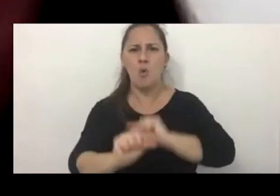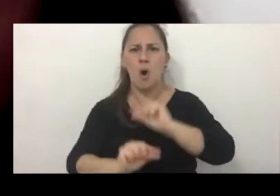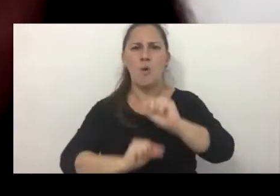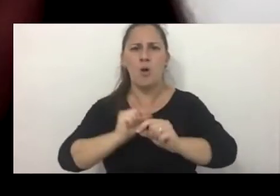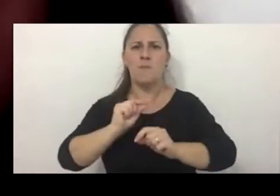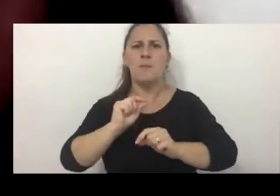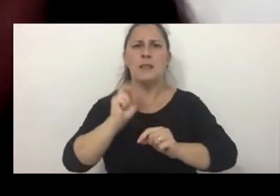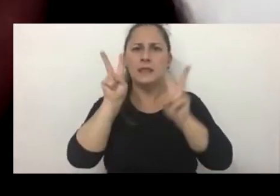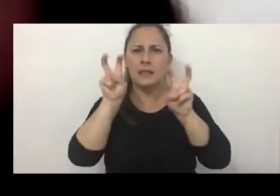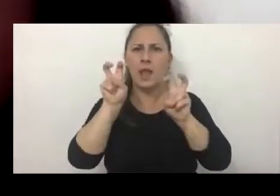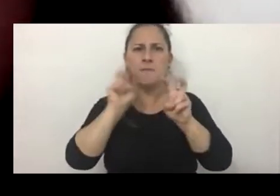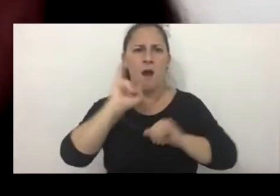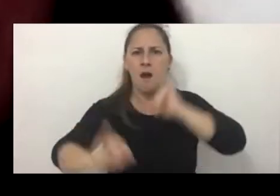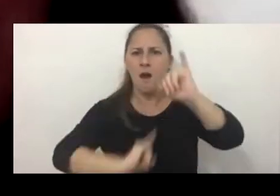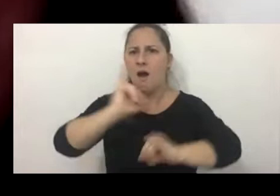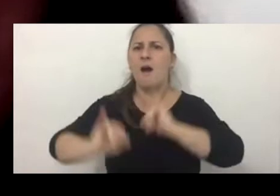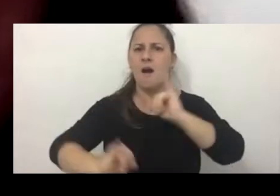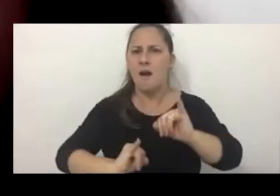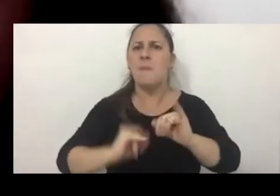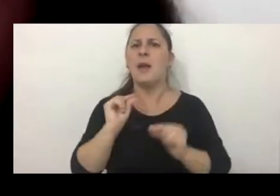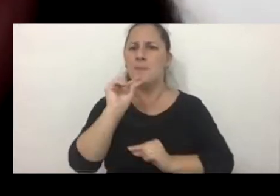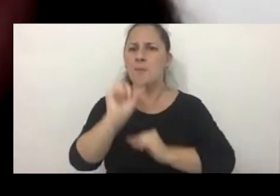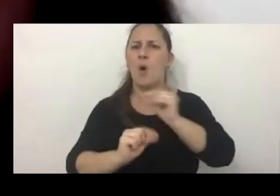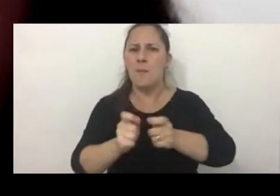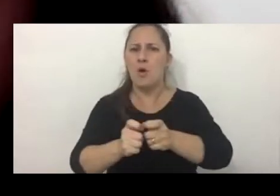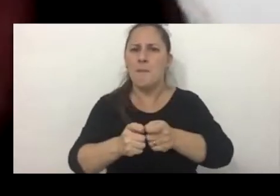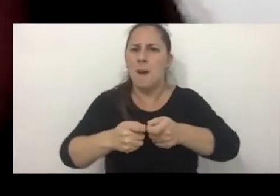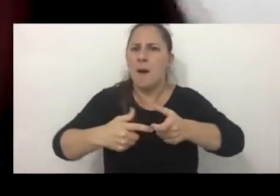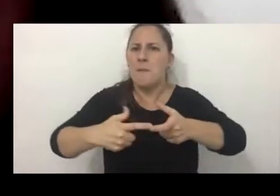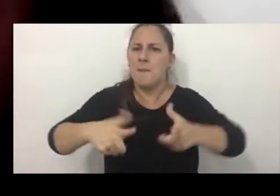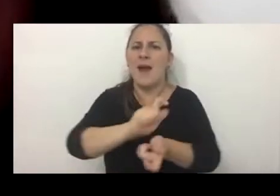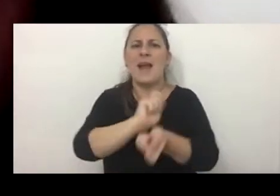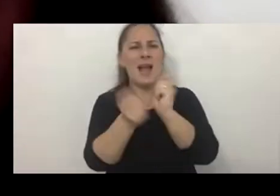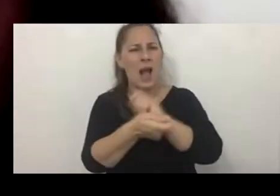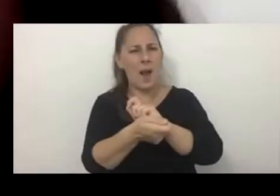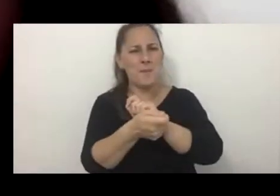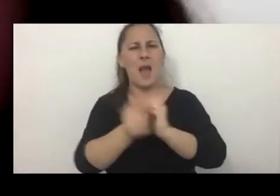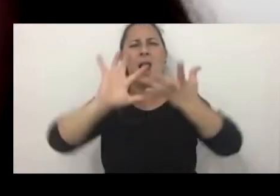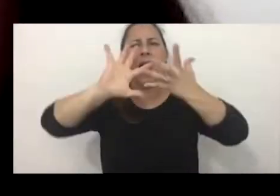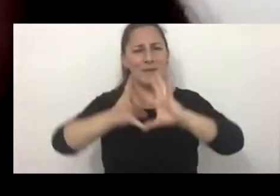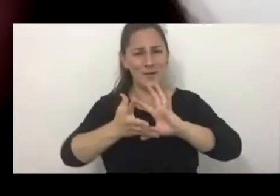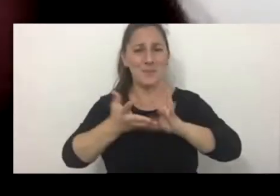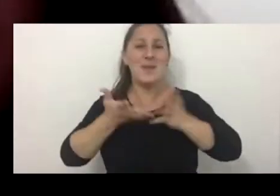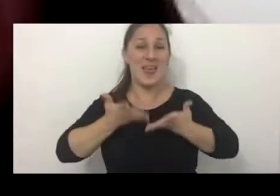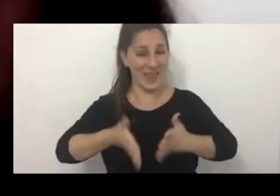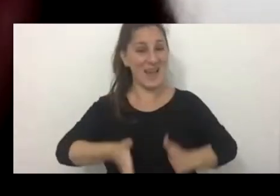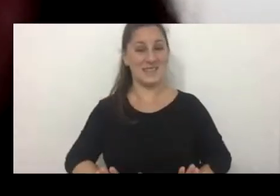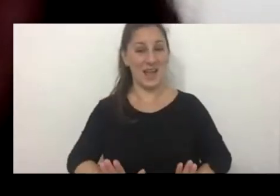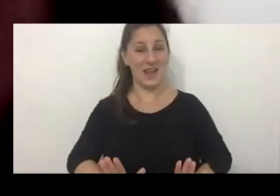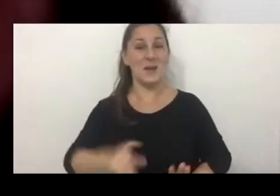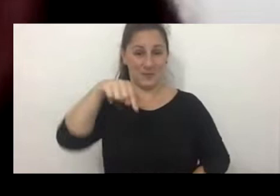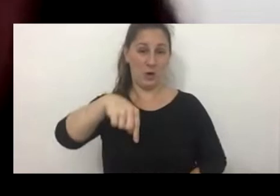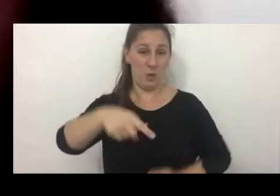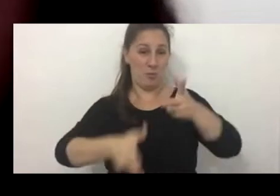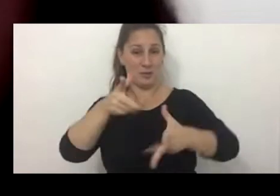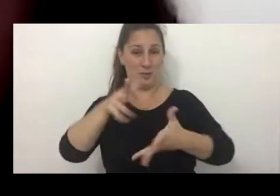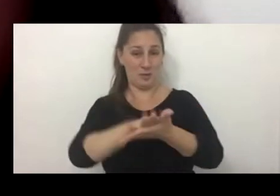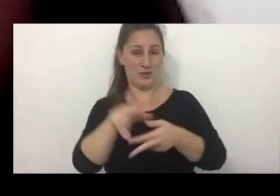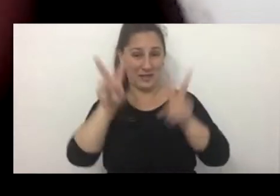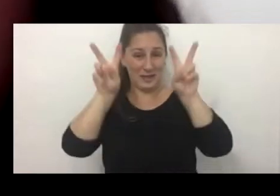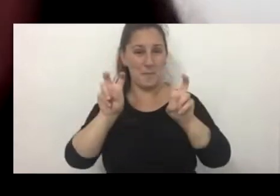Bueno, buenas tardes a todos. Bueno, primero agradecer esta convocatoria. Para mí es tan valioso que